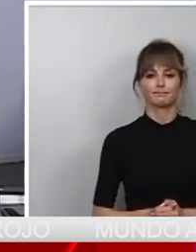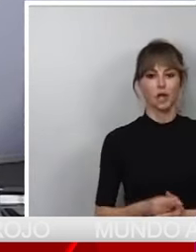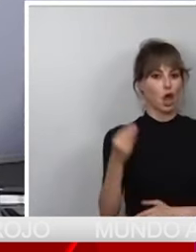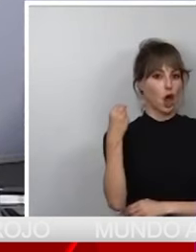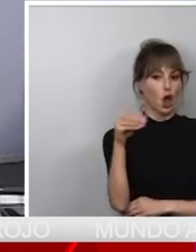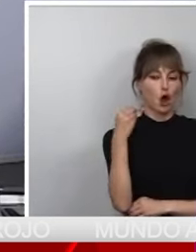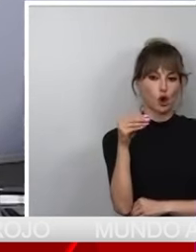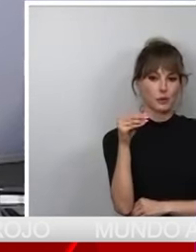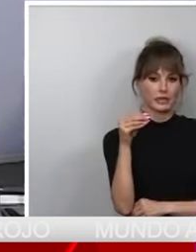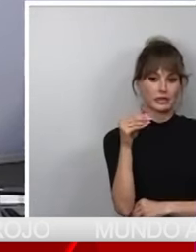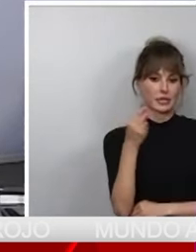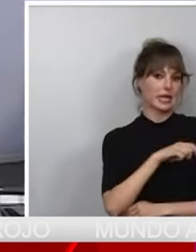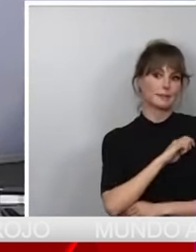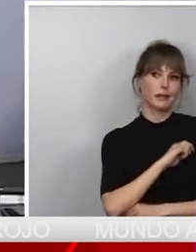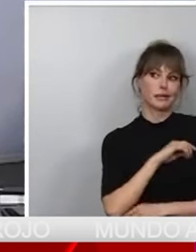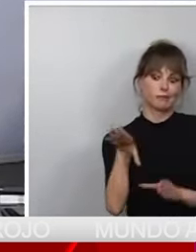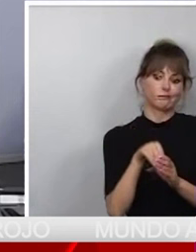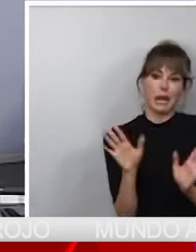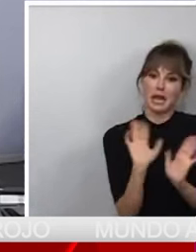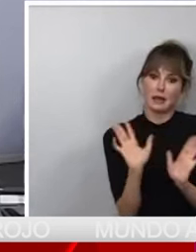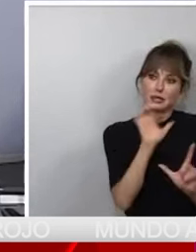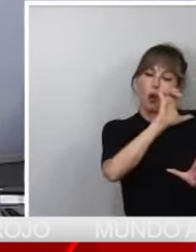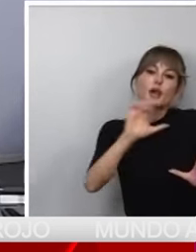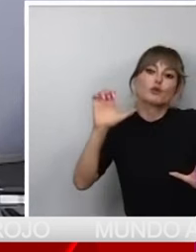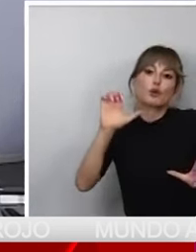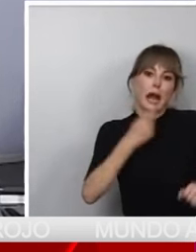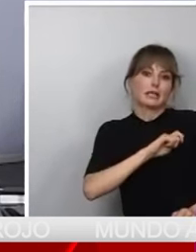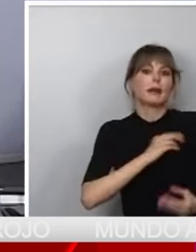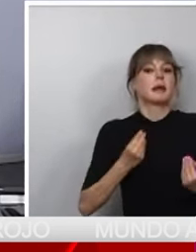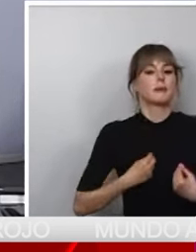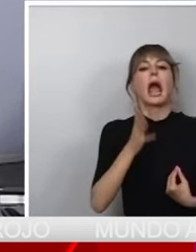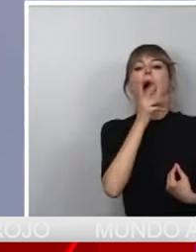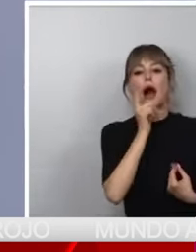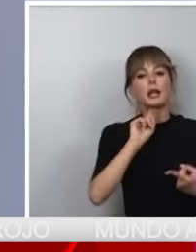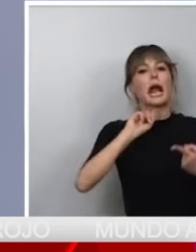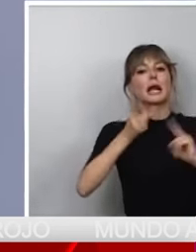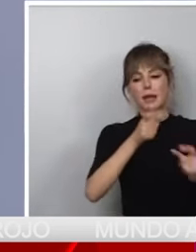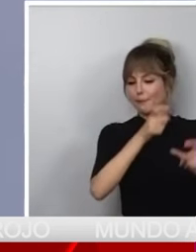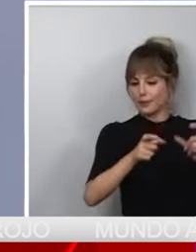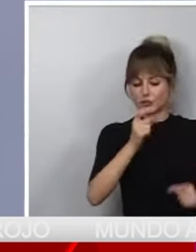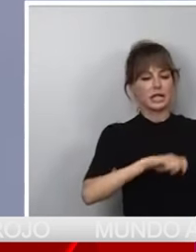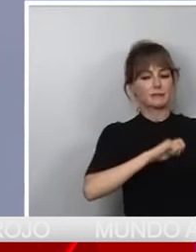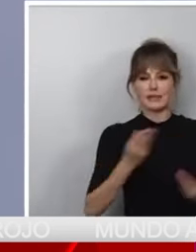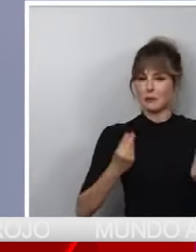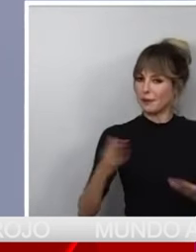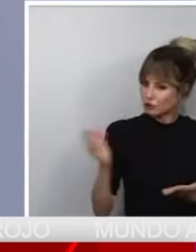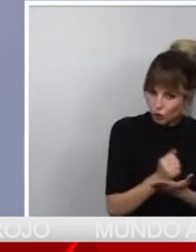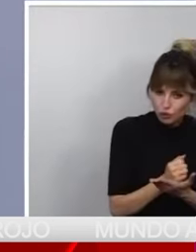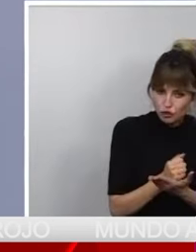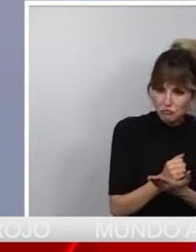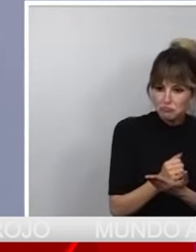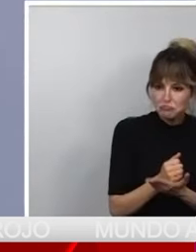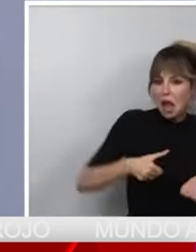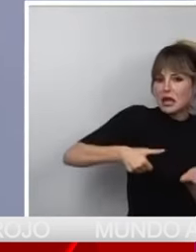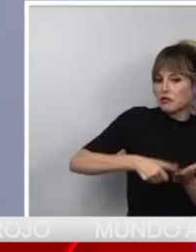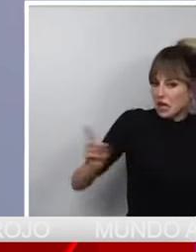jóvenes de nacionalidad española y europea que residen en España. Ahora, a todos los residentes en España, con independencia de su